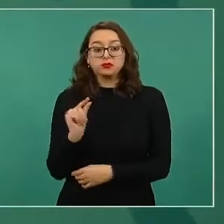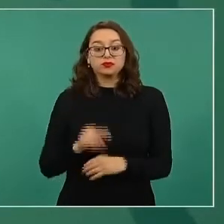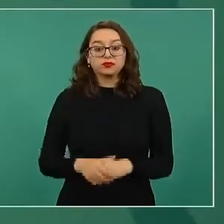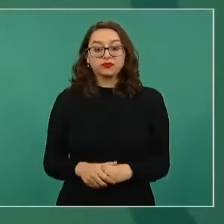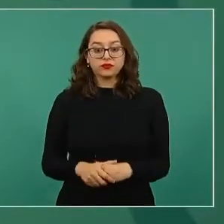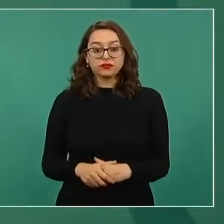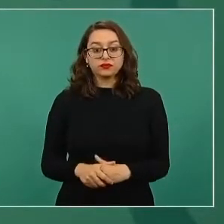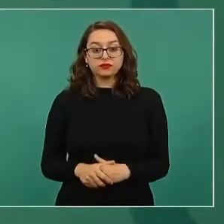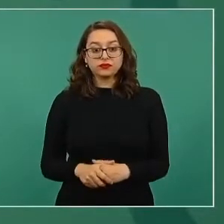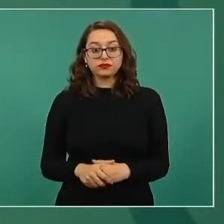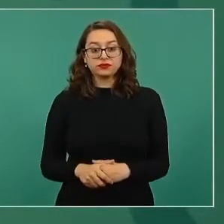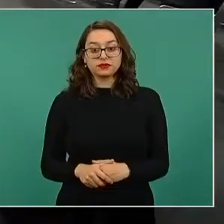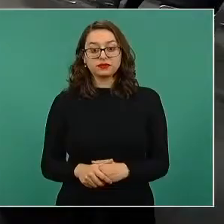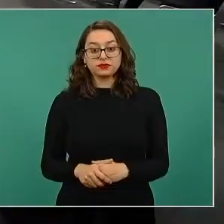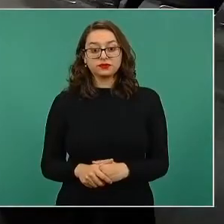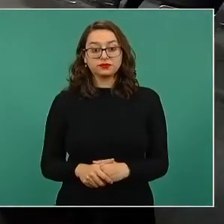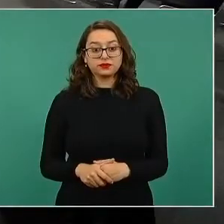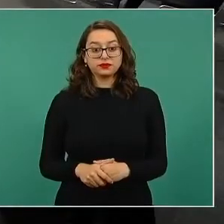pero